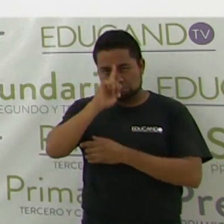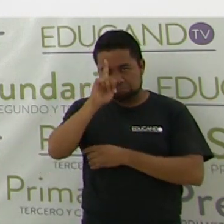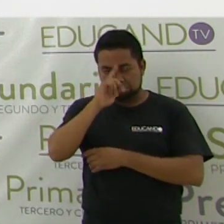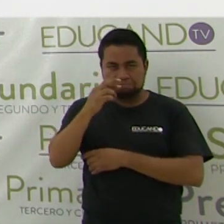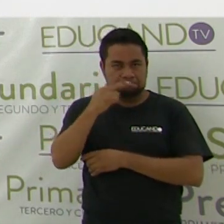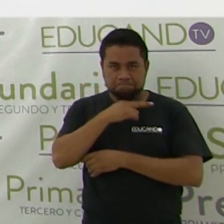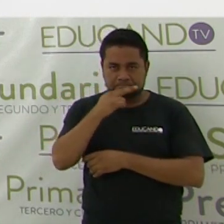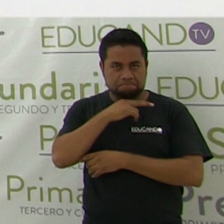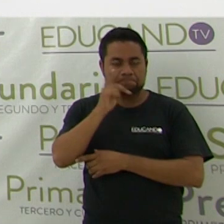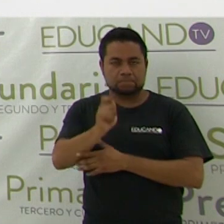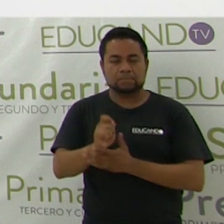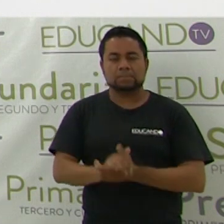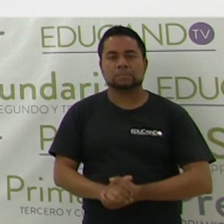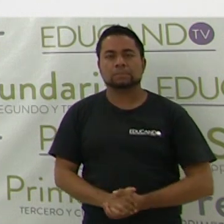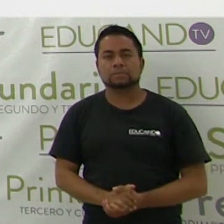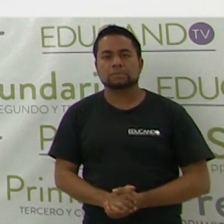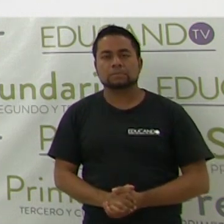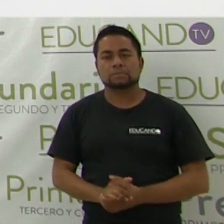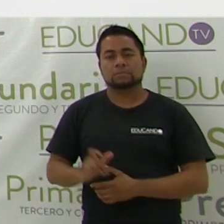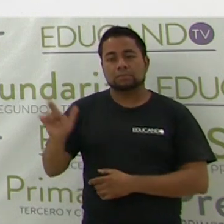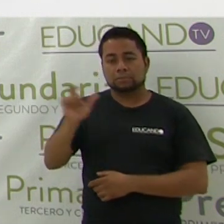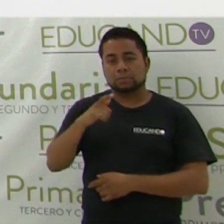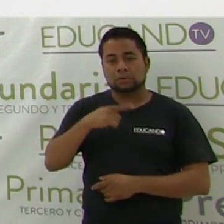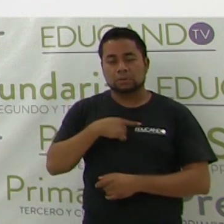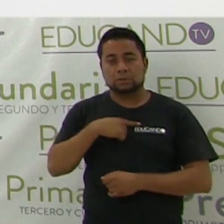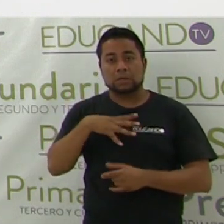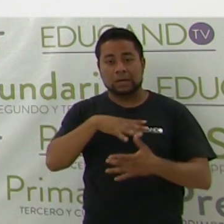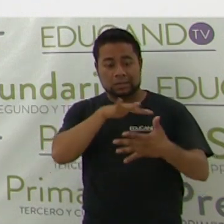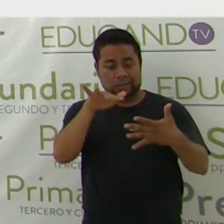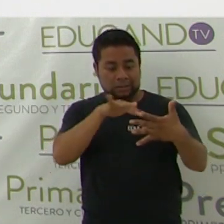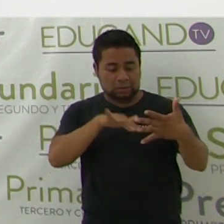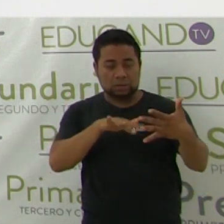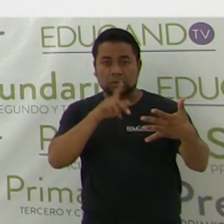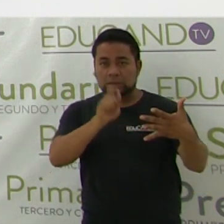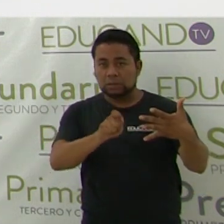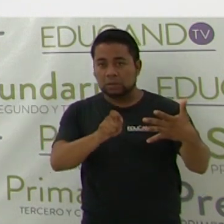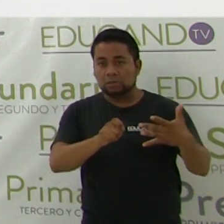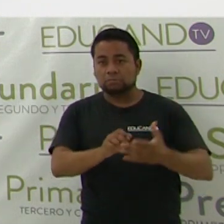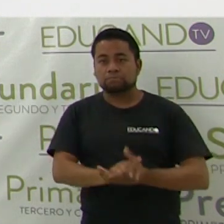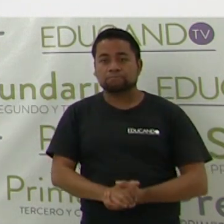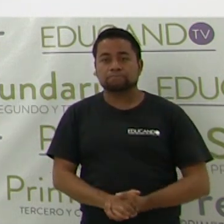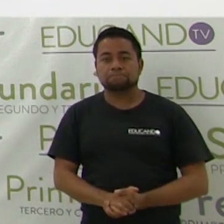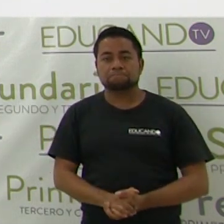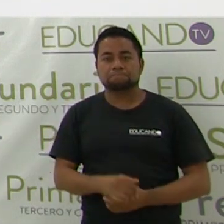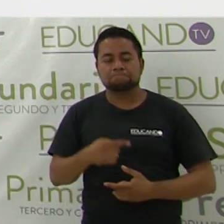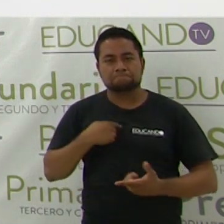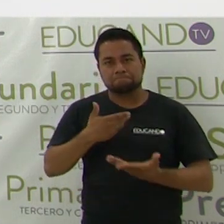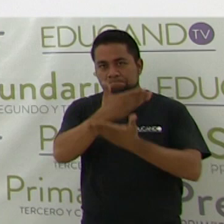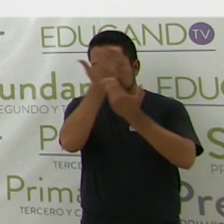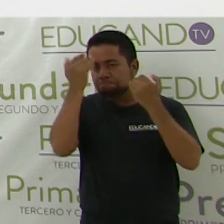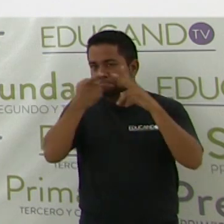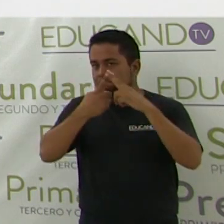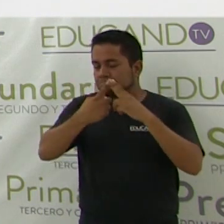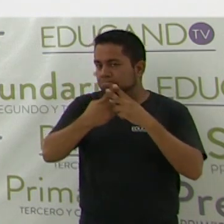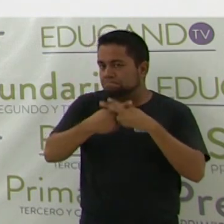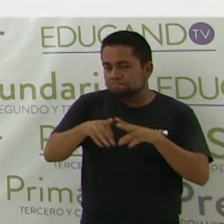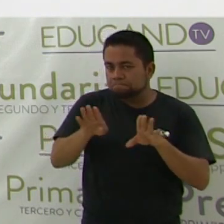rápidamente. Cuando yo me enfrento a un texto, usualmente, pues no sé cómo empezarlo, no